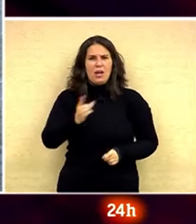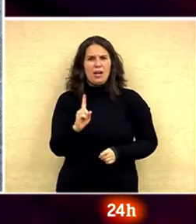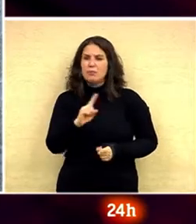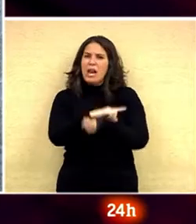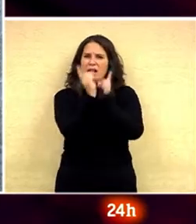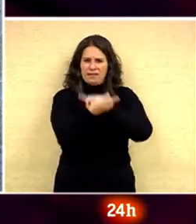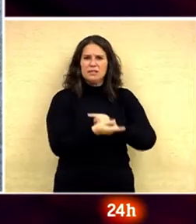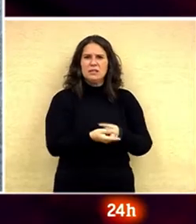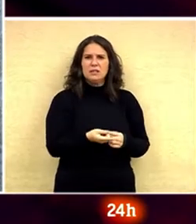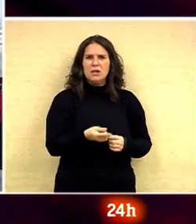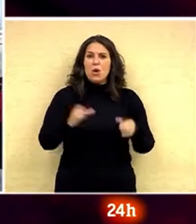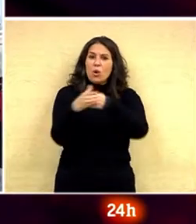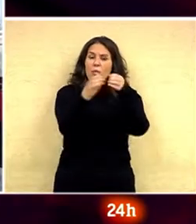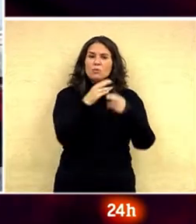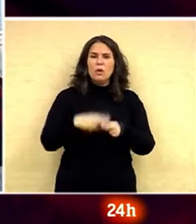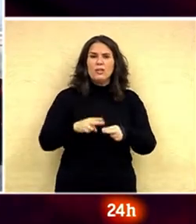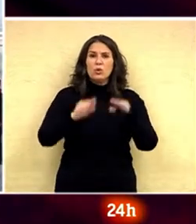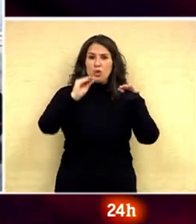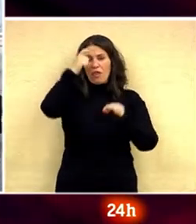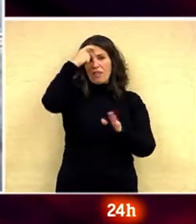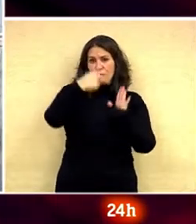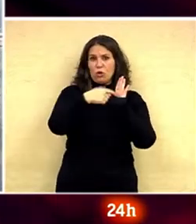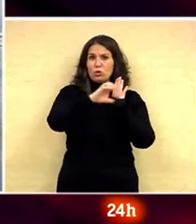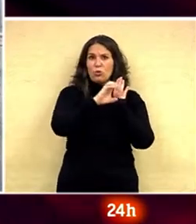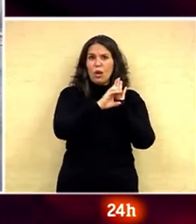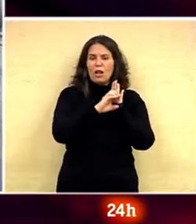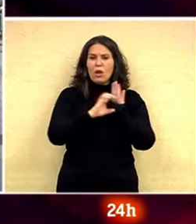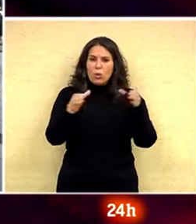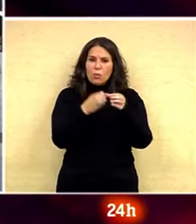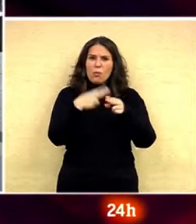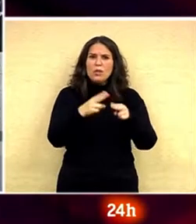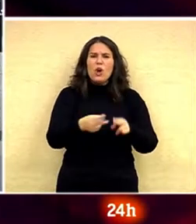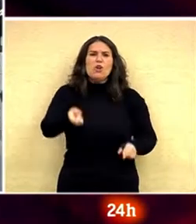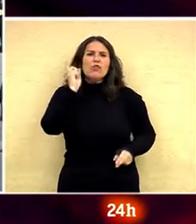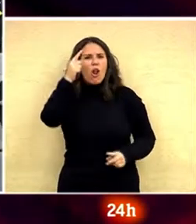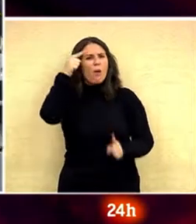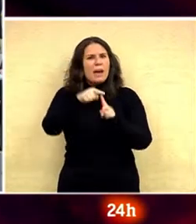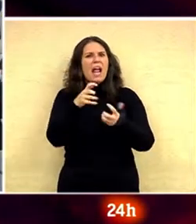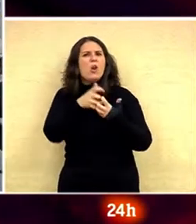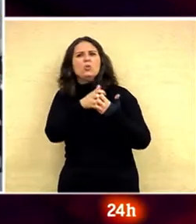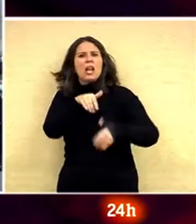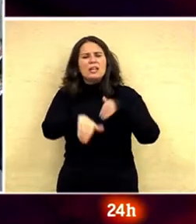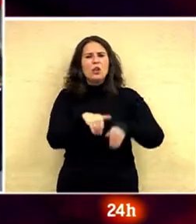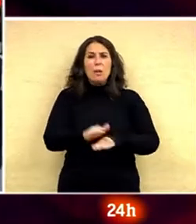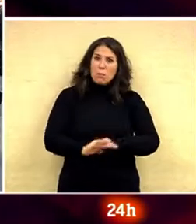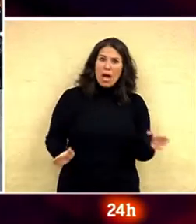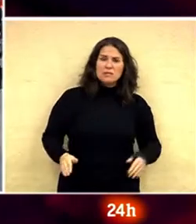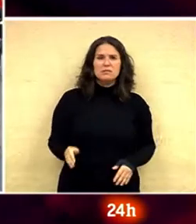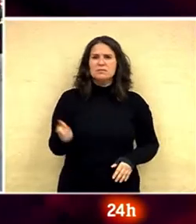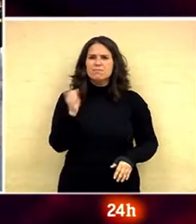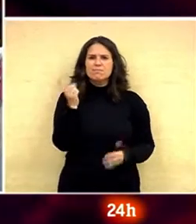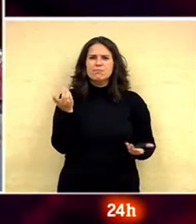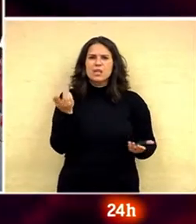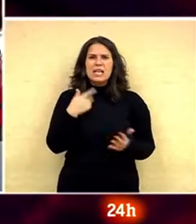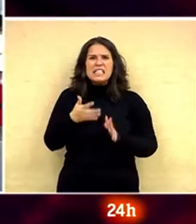partidos políticos, en su concepción constitucional, no existen solo como instrumentos de la lucha electoral. No agotan